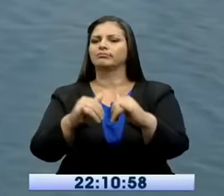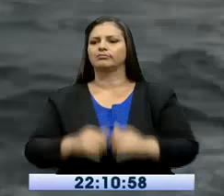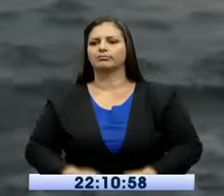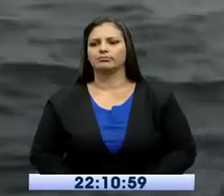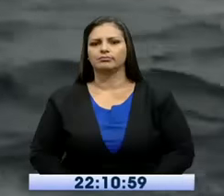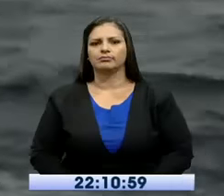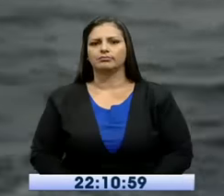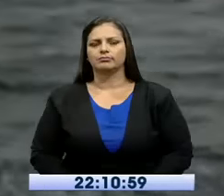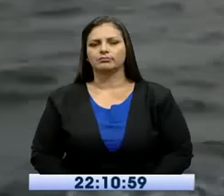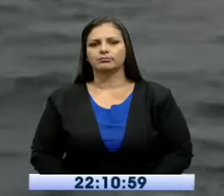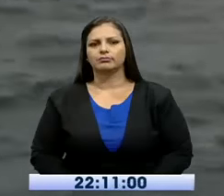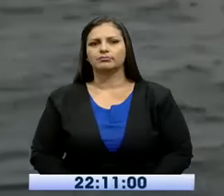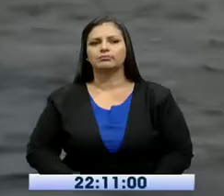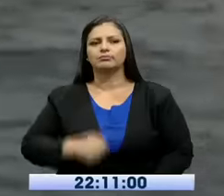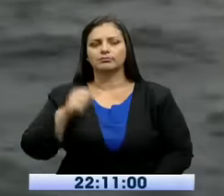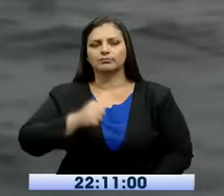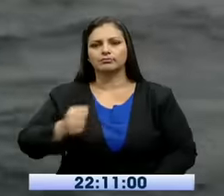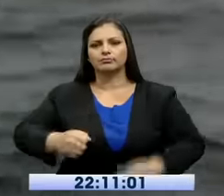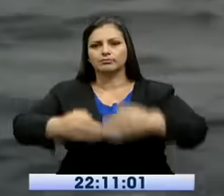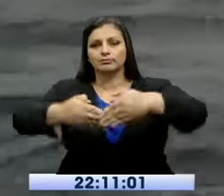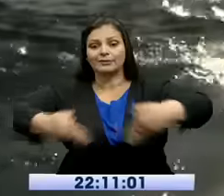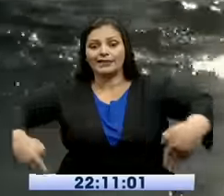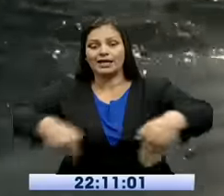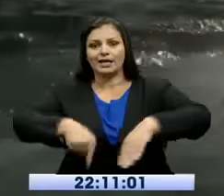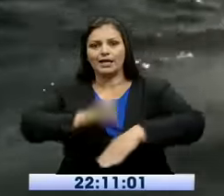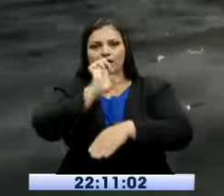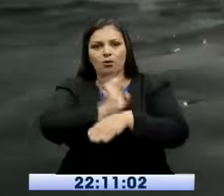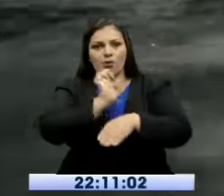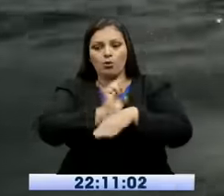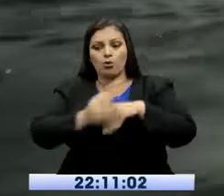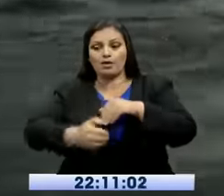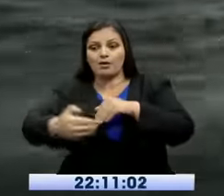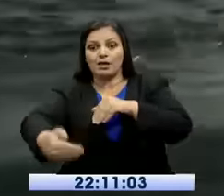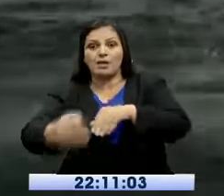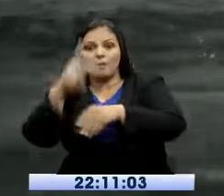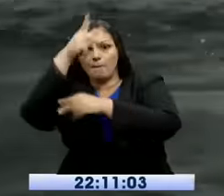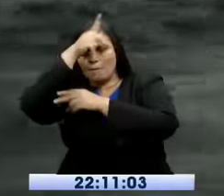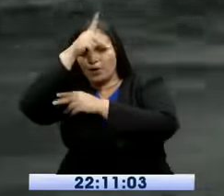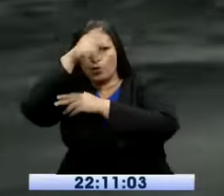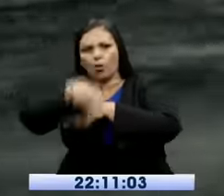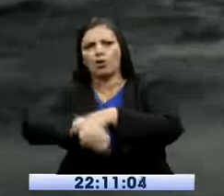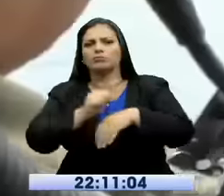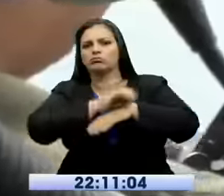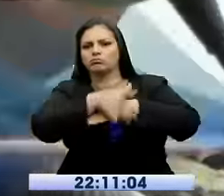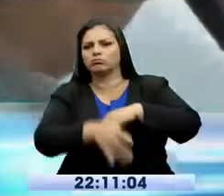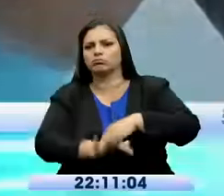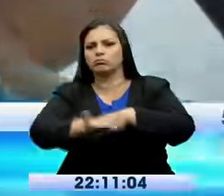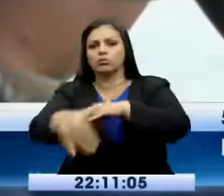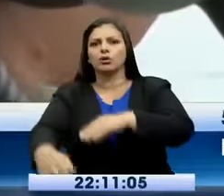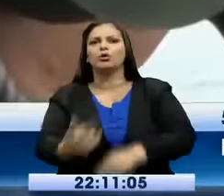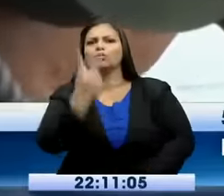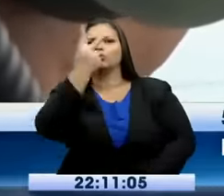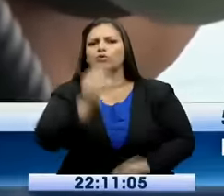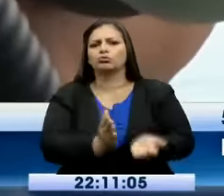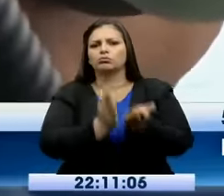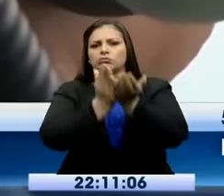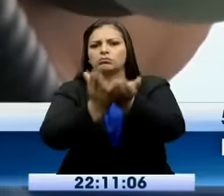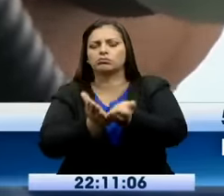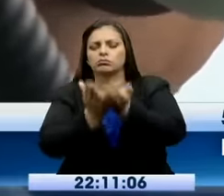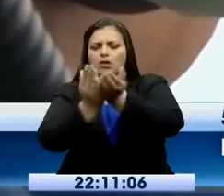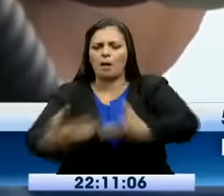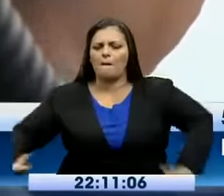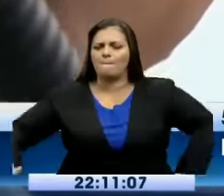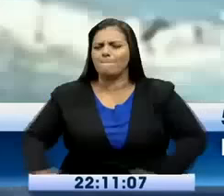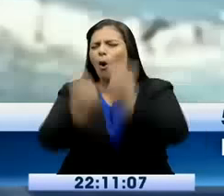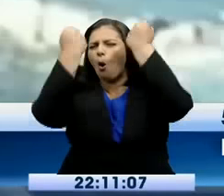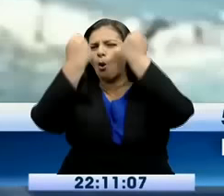El accidente marítimo en la zona limítrofe entre Ecuador y Perú dejó como saldo preliminar 5 pescadores muertos, 12 rescatados vivos y